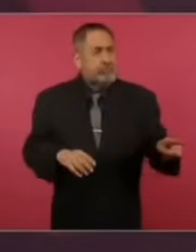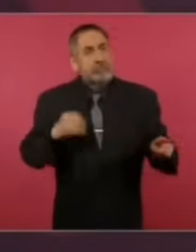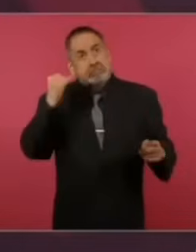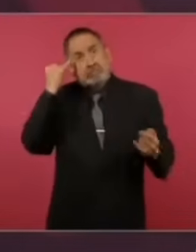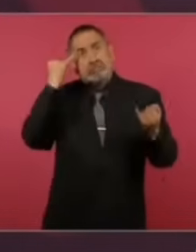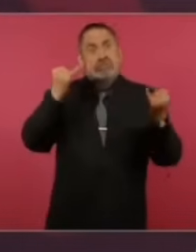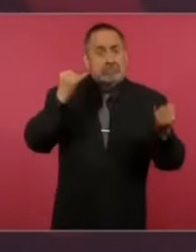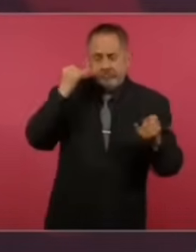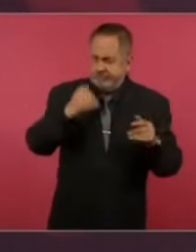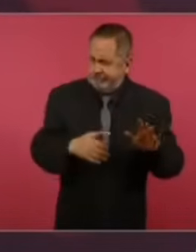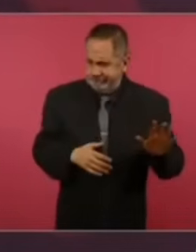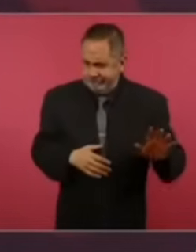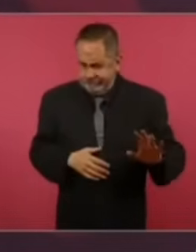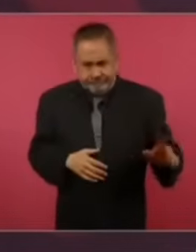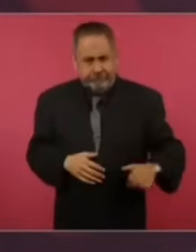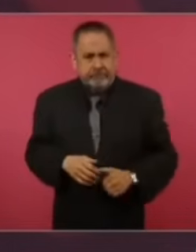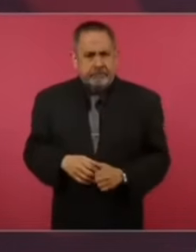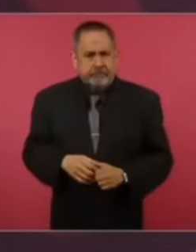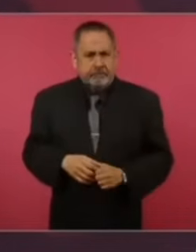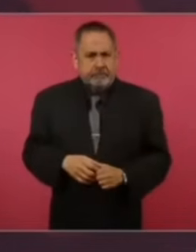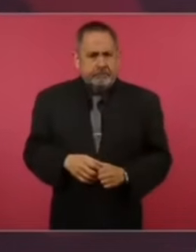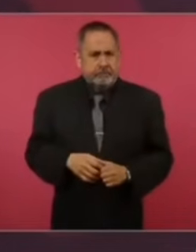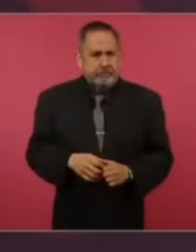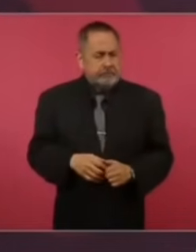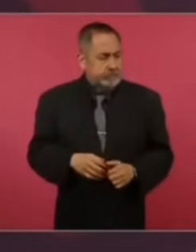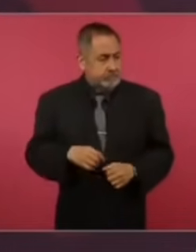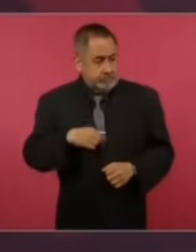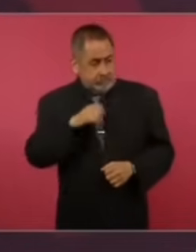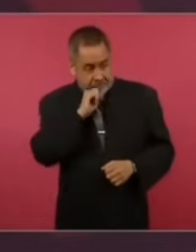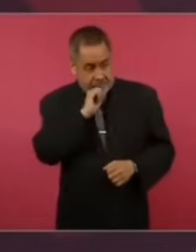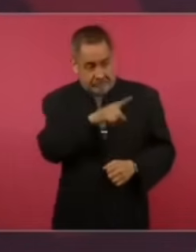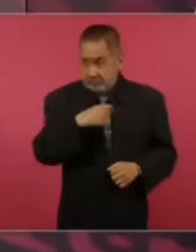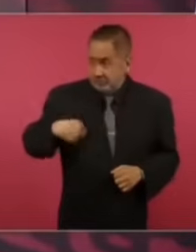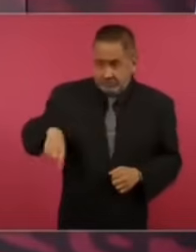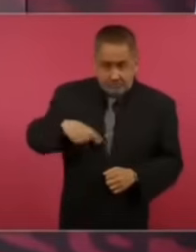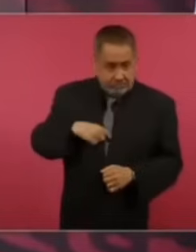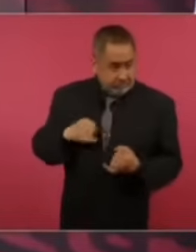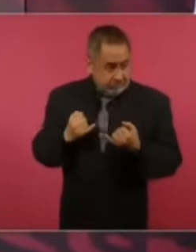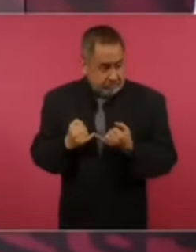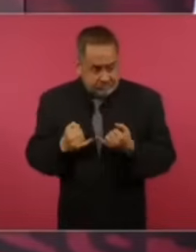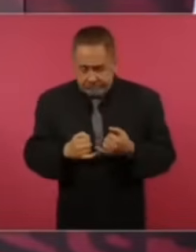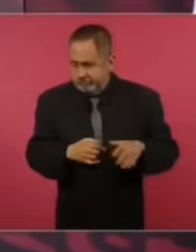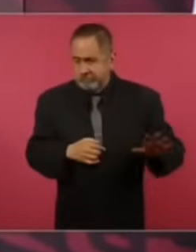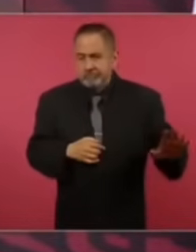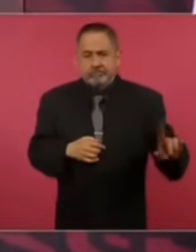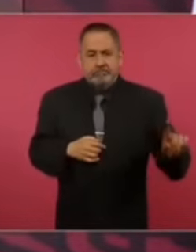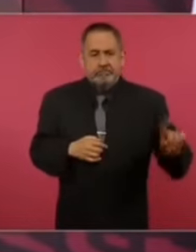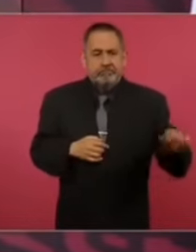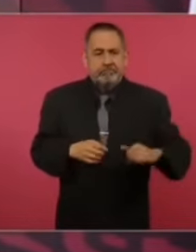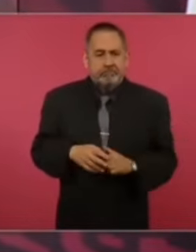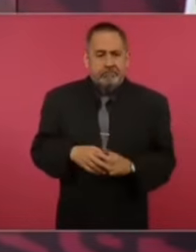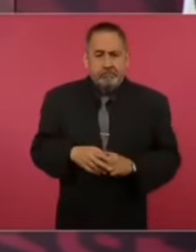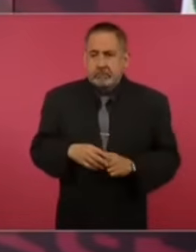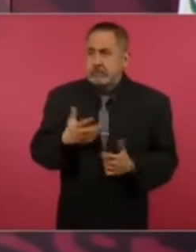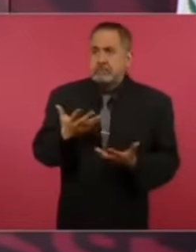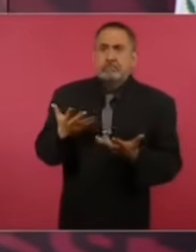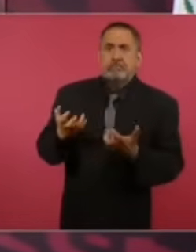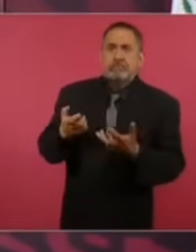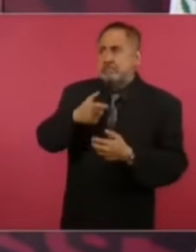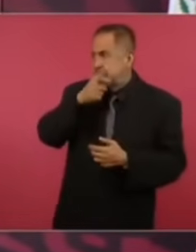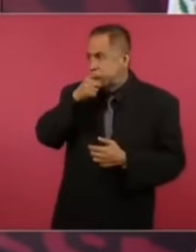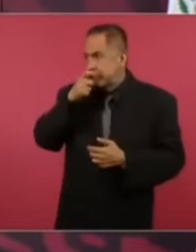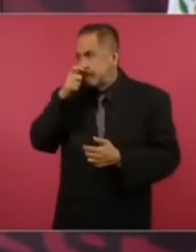imaginando que también nosotros somos este adoradores del dinero